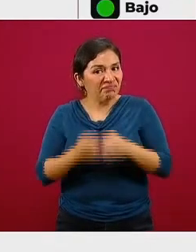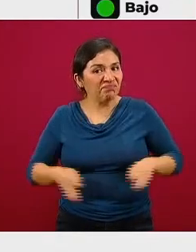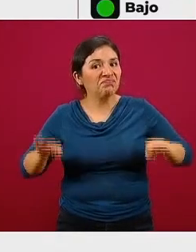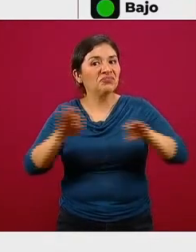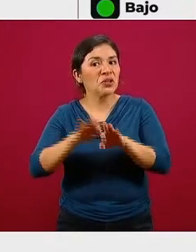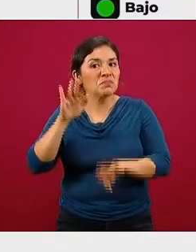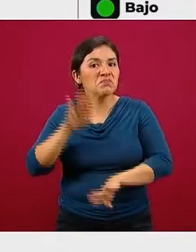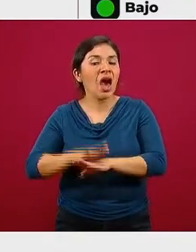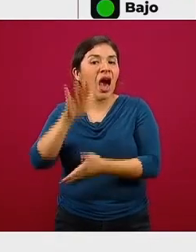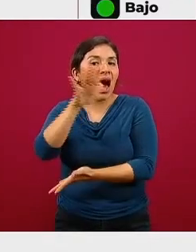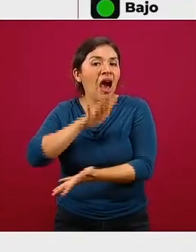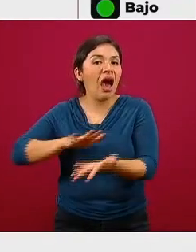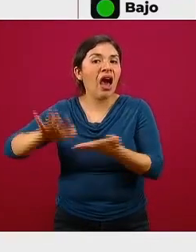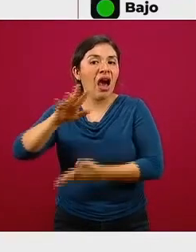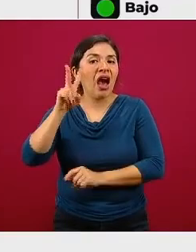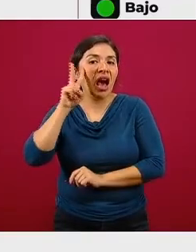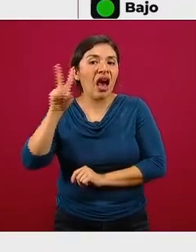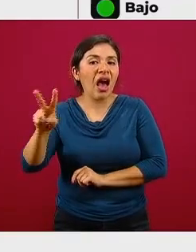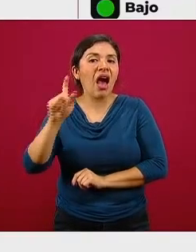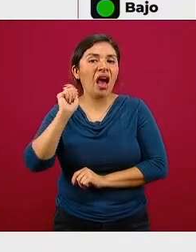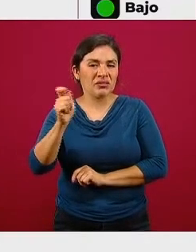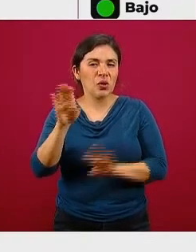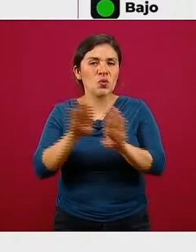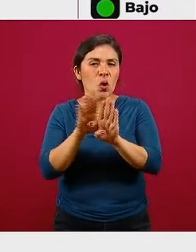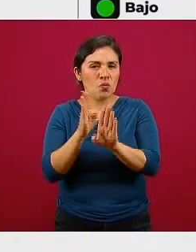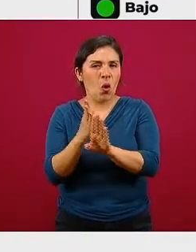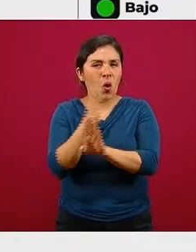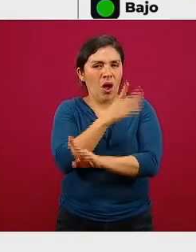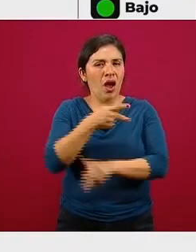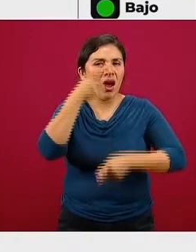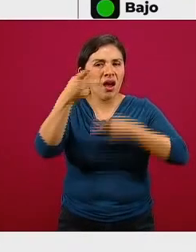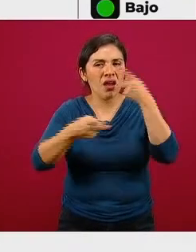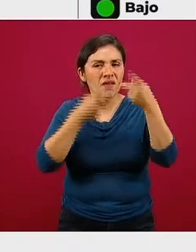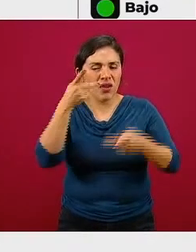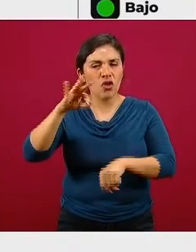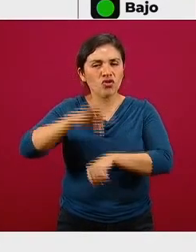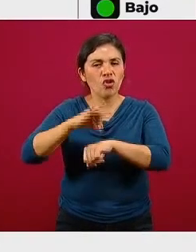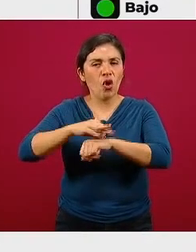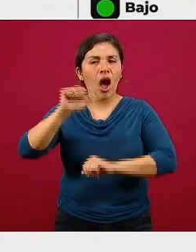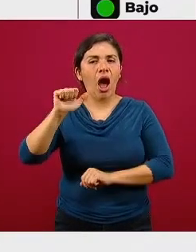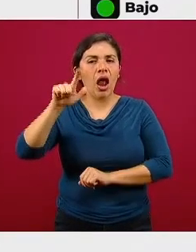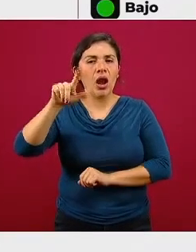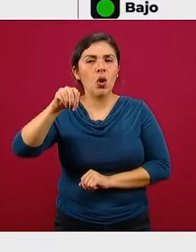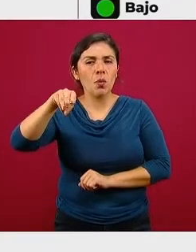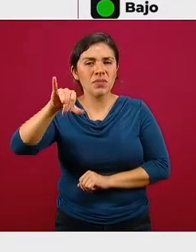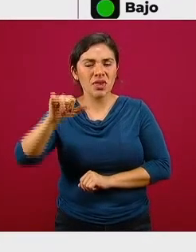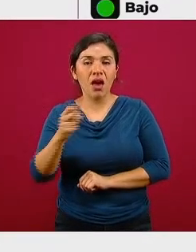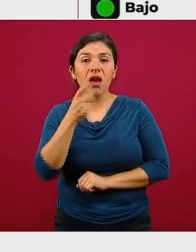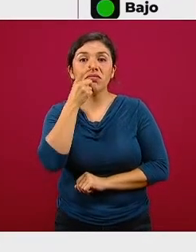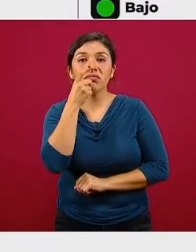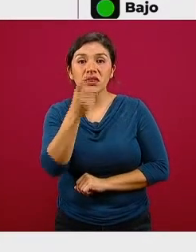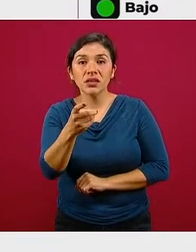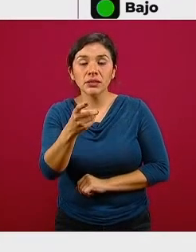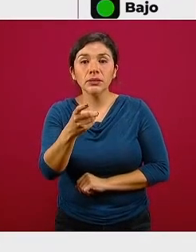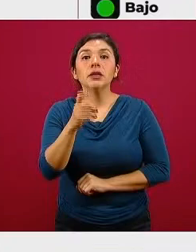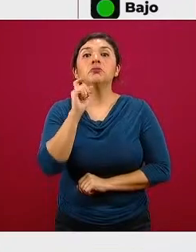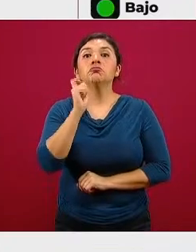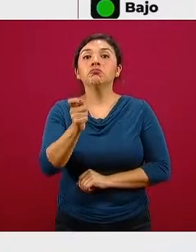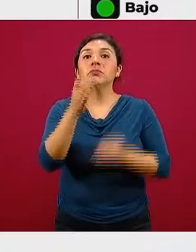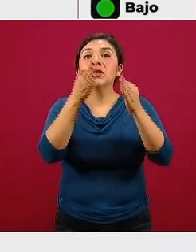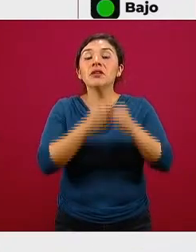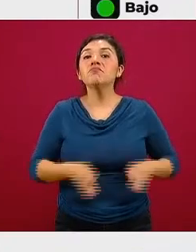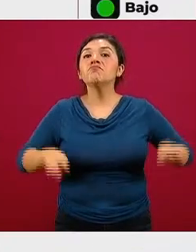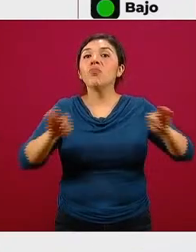importante. Tenemos, como lo comentó también ahorita el doctor Alomía, una